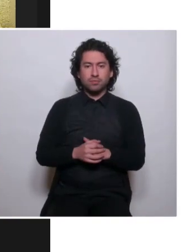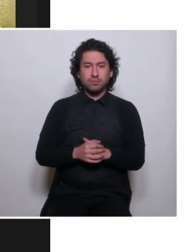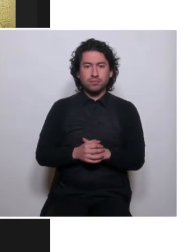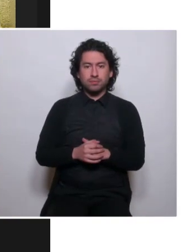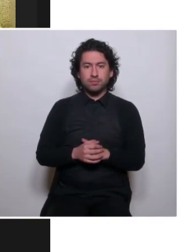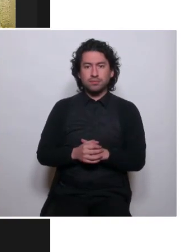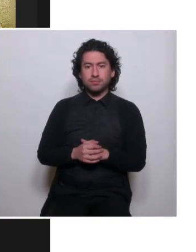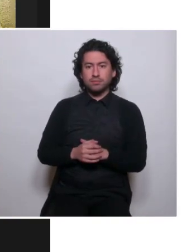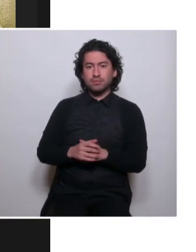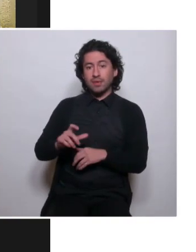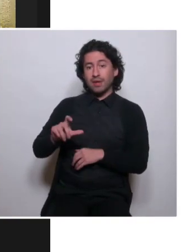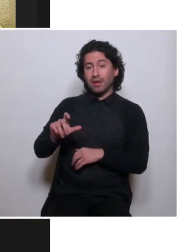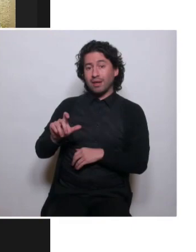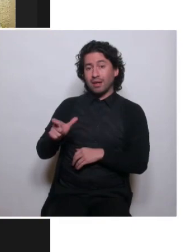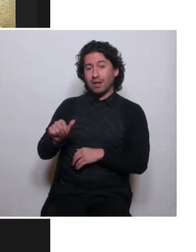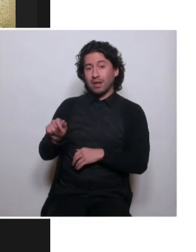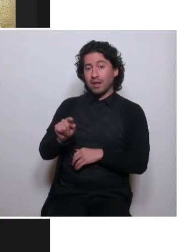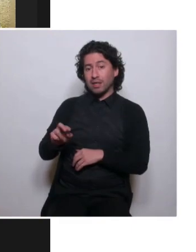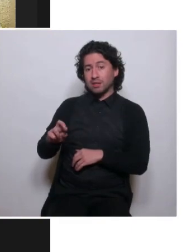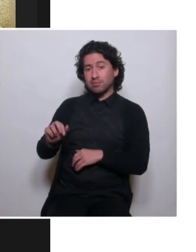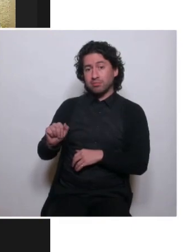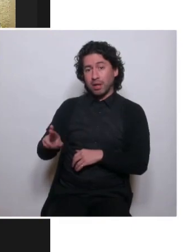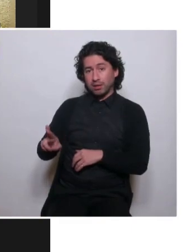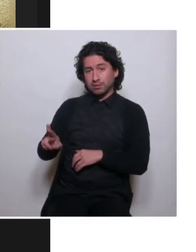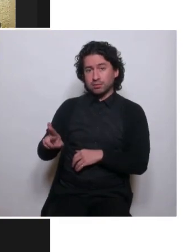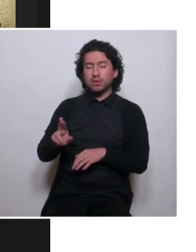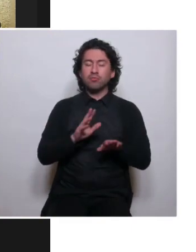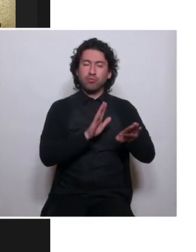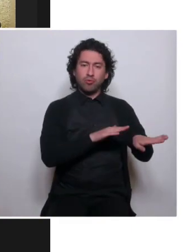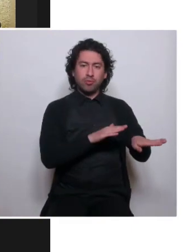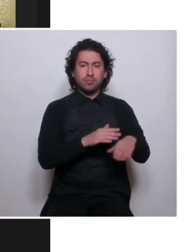Señor Gaspar Domínguez. A favor.